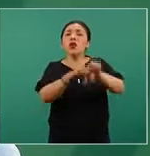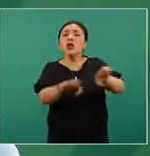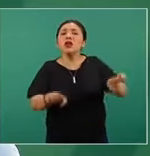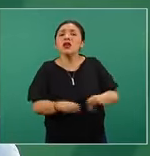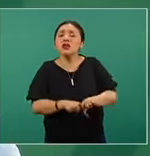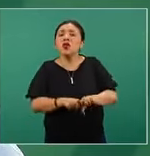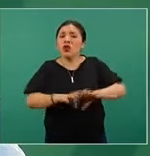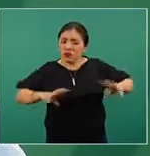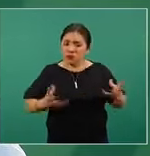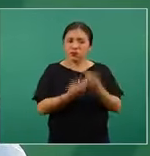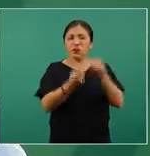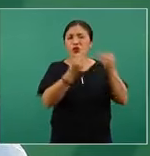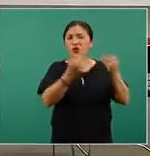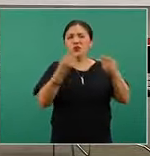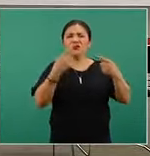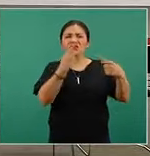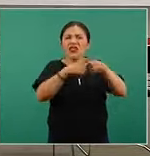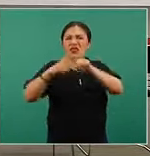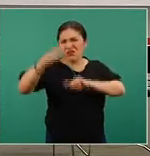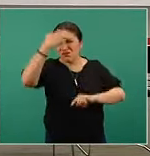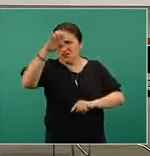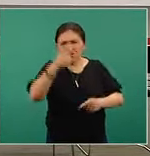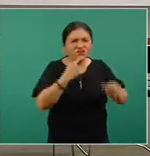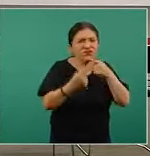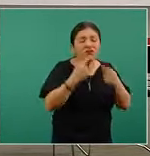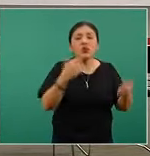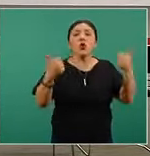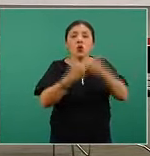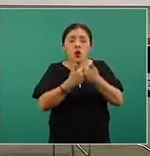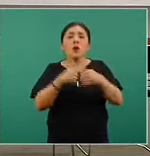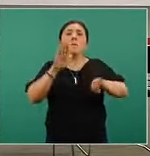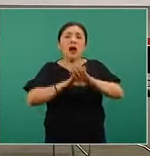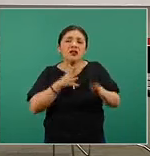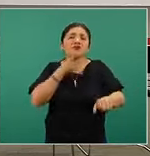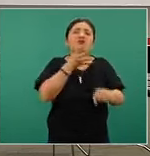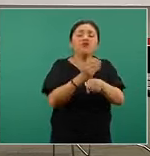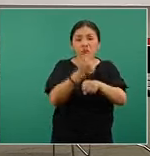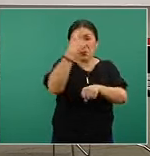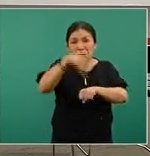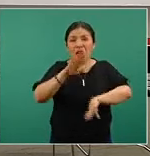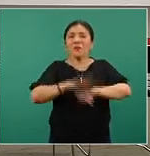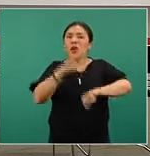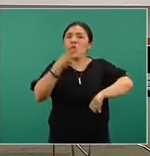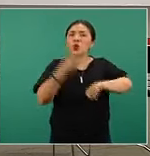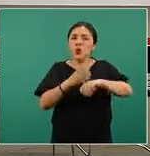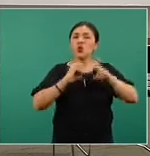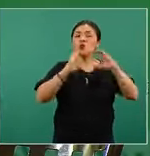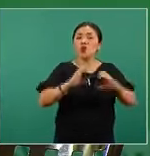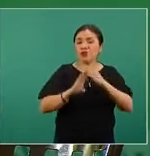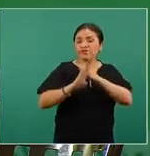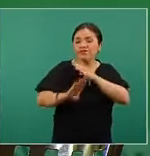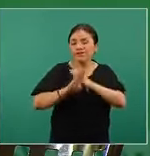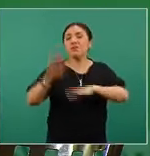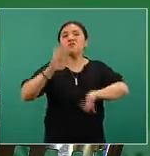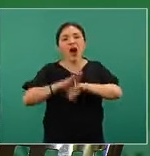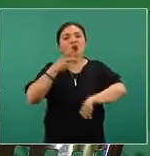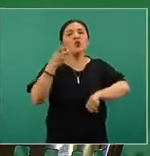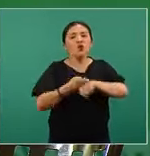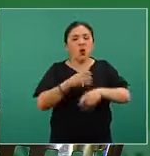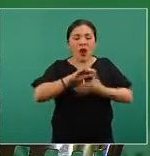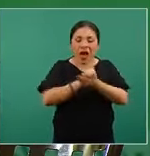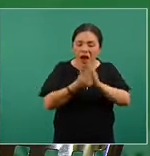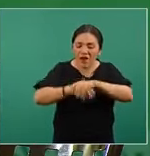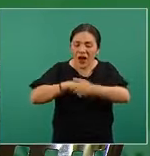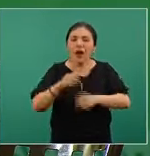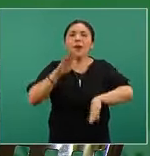interdisciplinario a través del reforzamiento de las acciones de prevención a través del reforzamiento del lavado de manos del uso adecuado